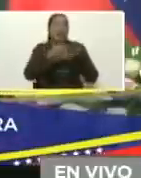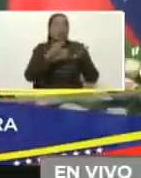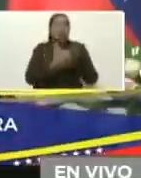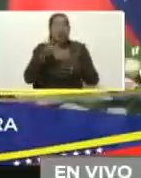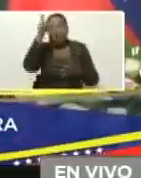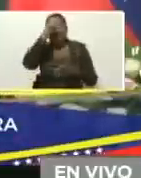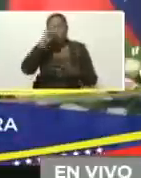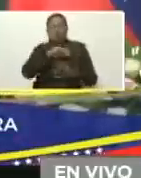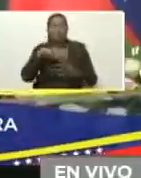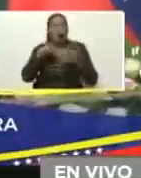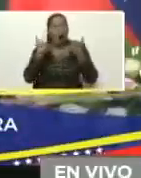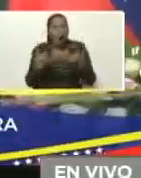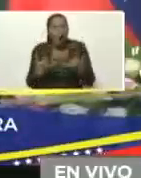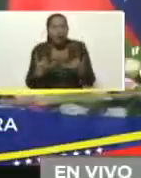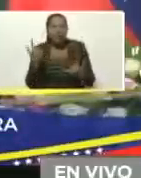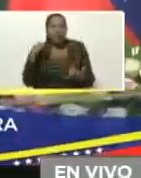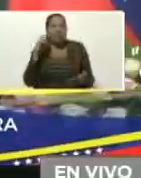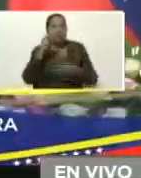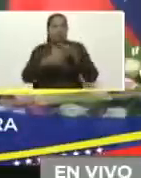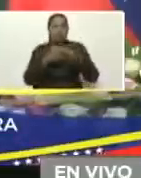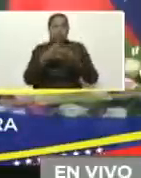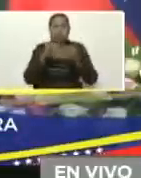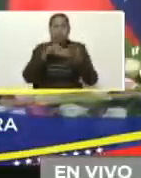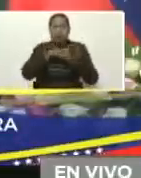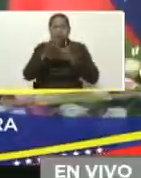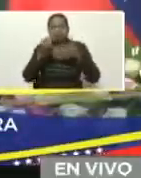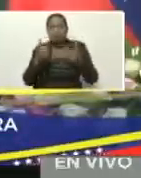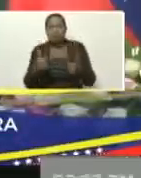momento. Están todas las garantías